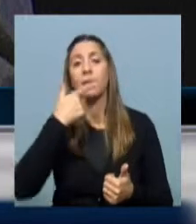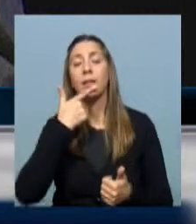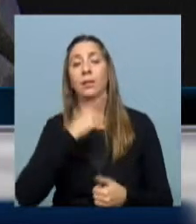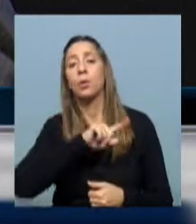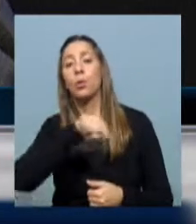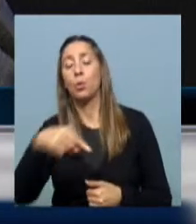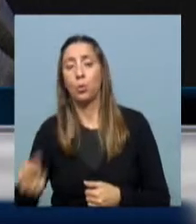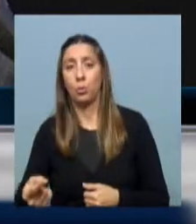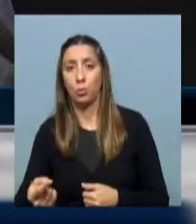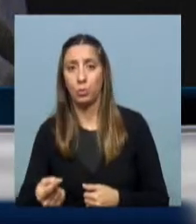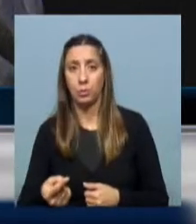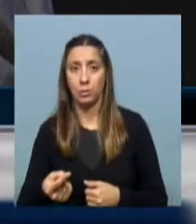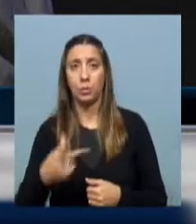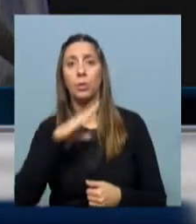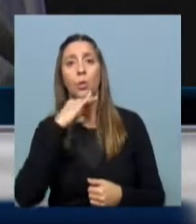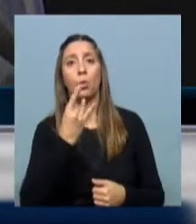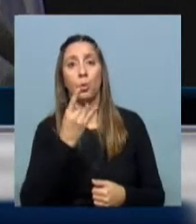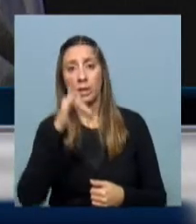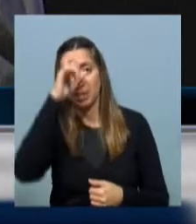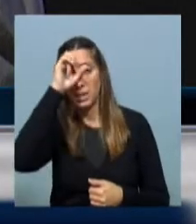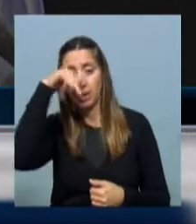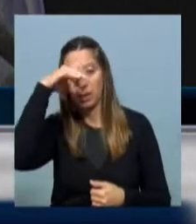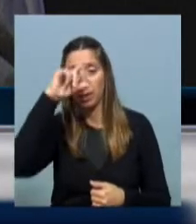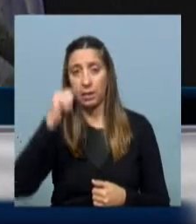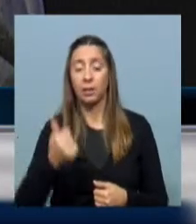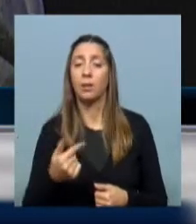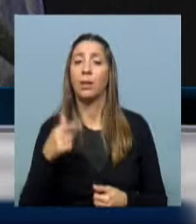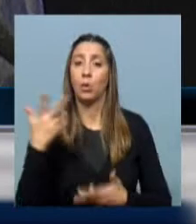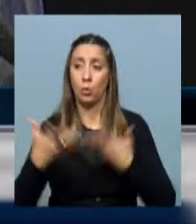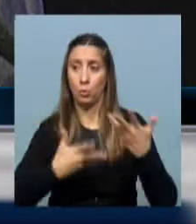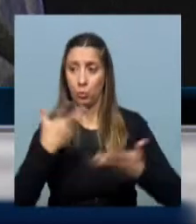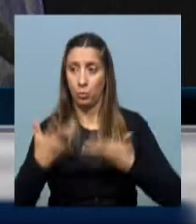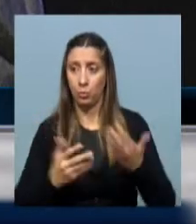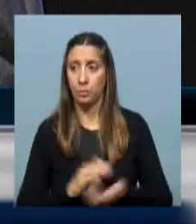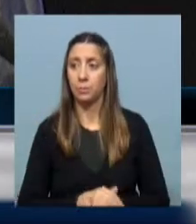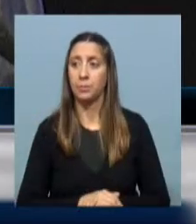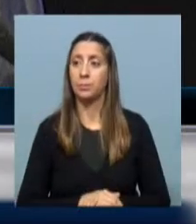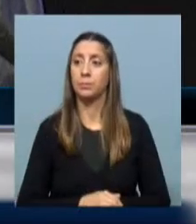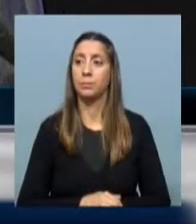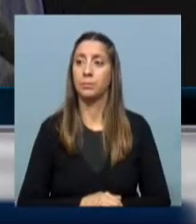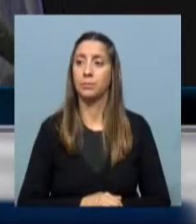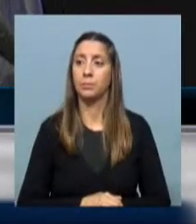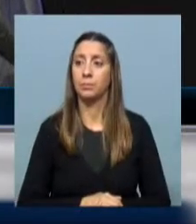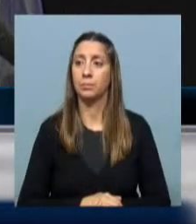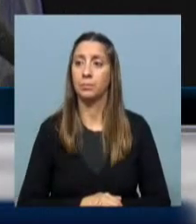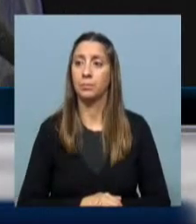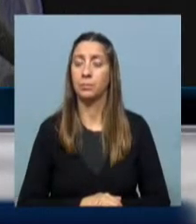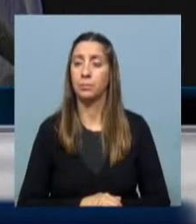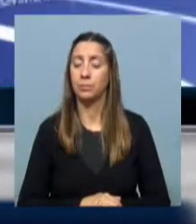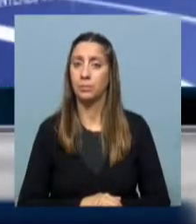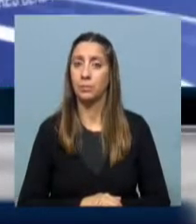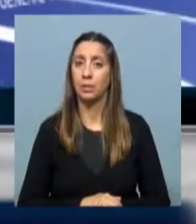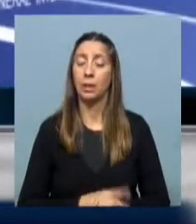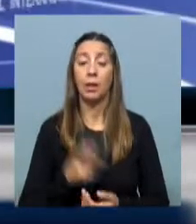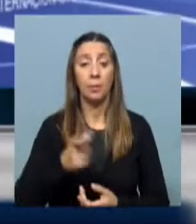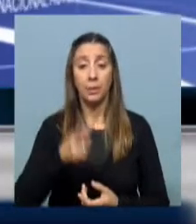otro en Juan Llerena, que ese es un incendio de características forestales al que están